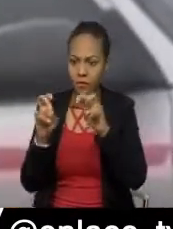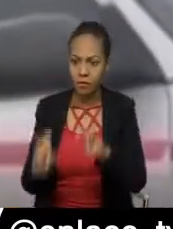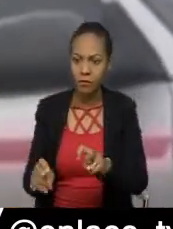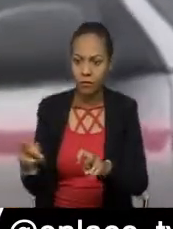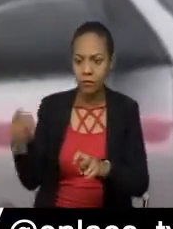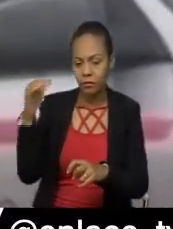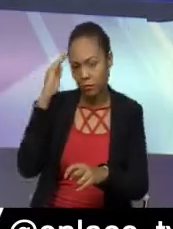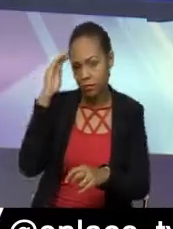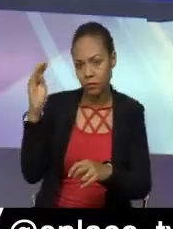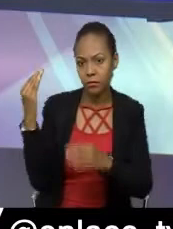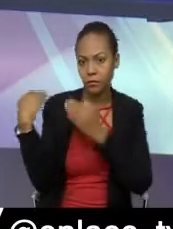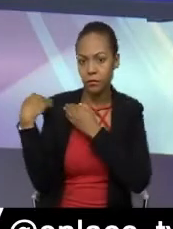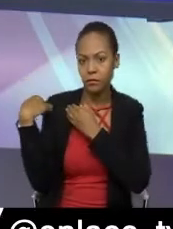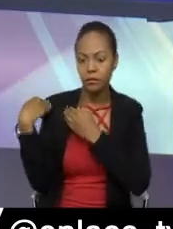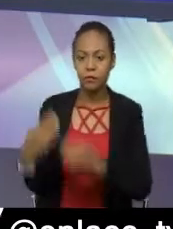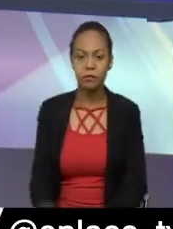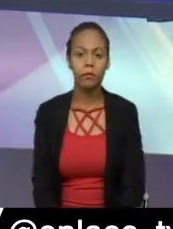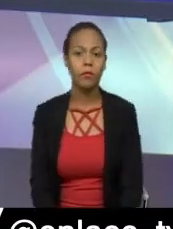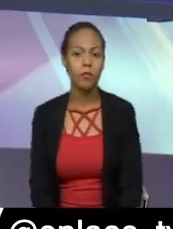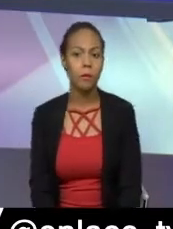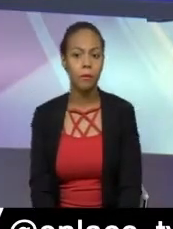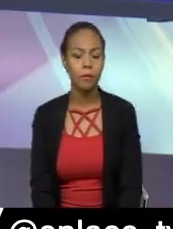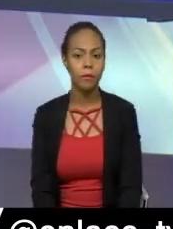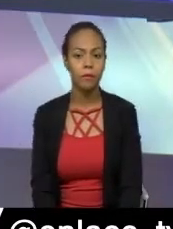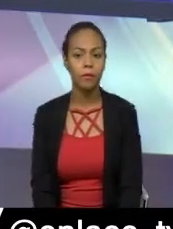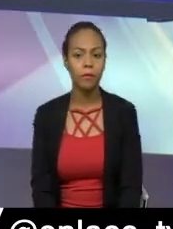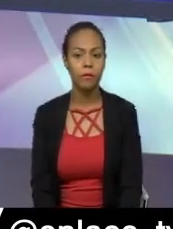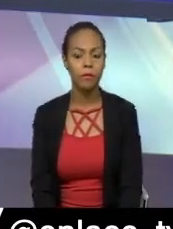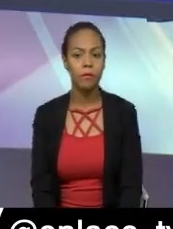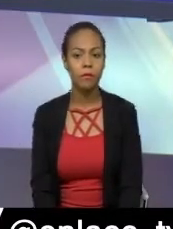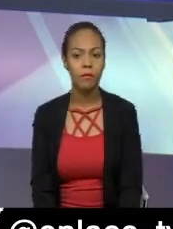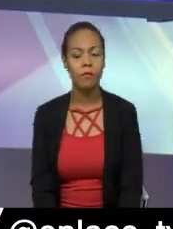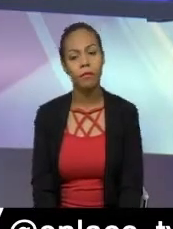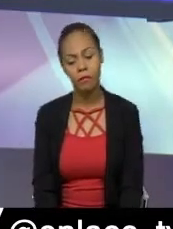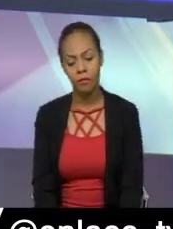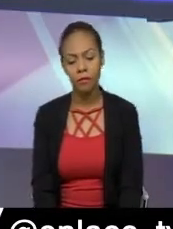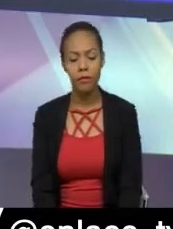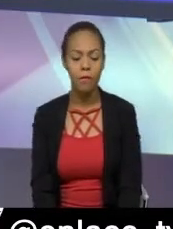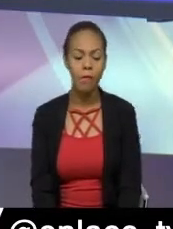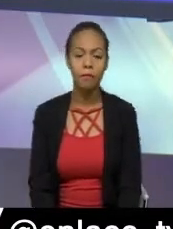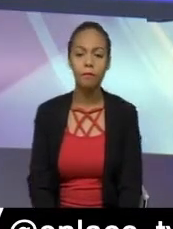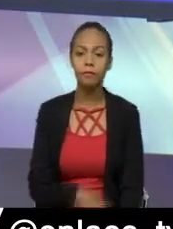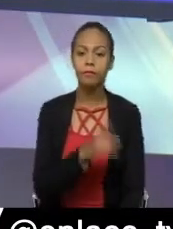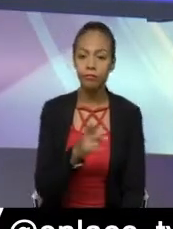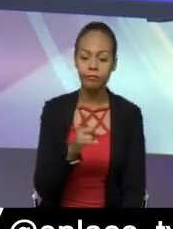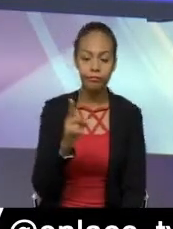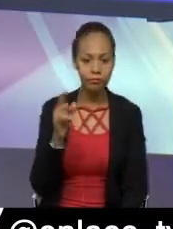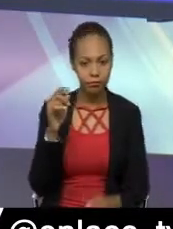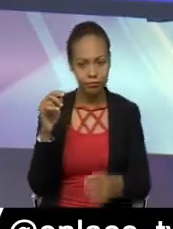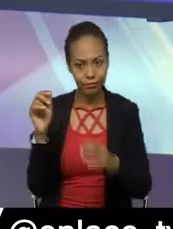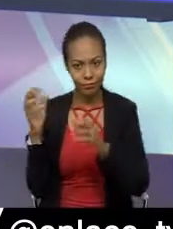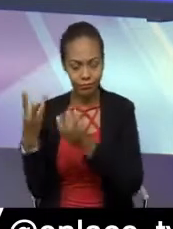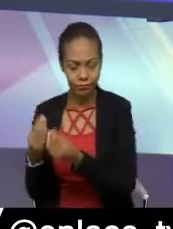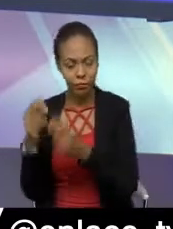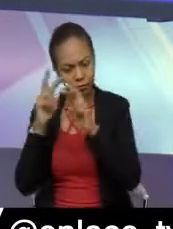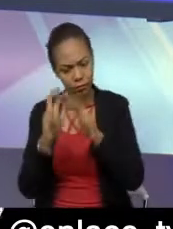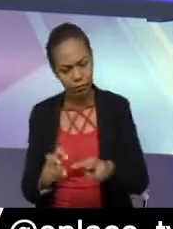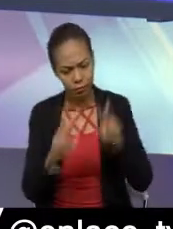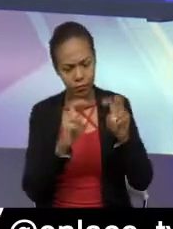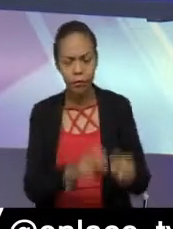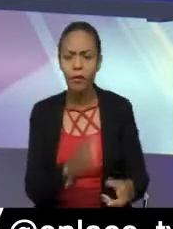autoridades. Las autoridades investigan la muerte de un menor de 13 años de edad en una vereda del corregimiento